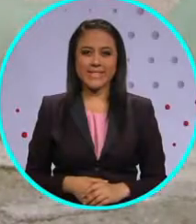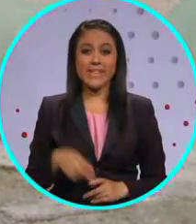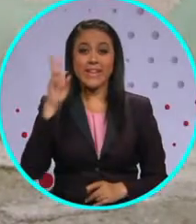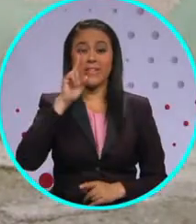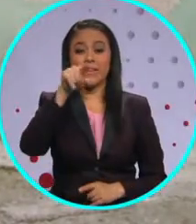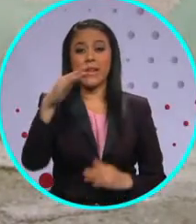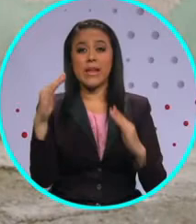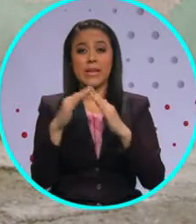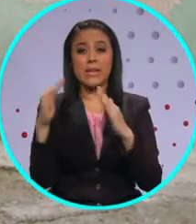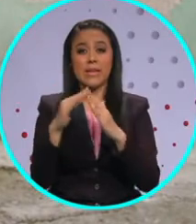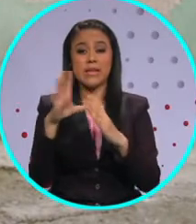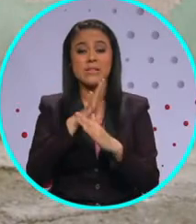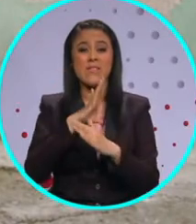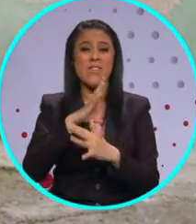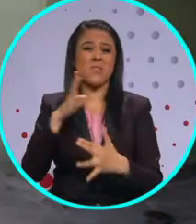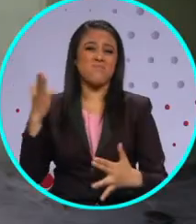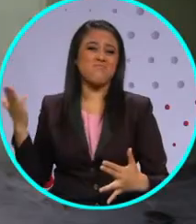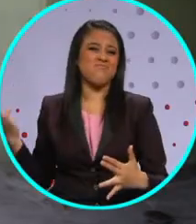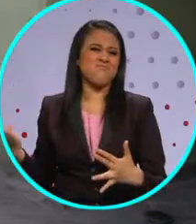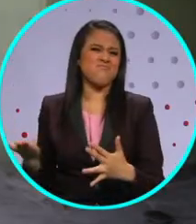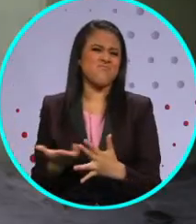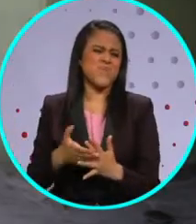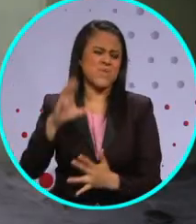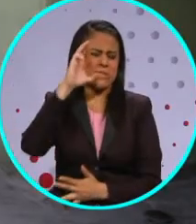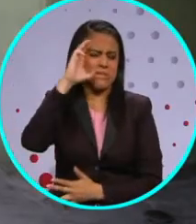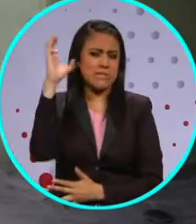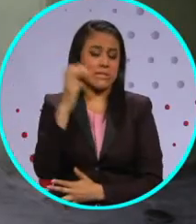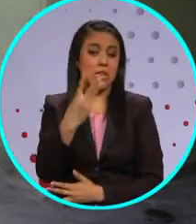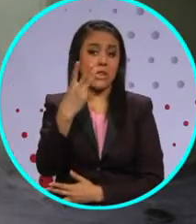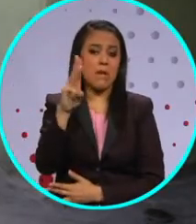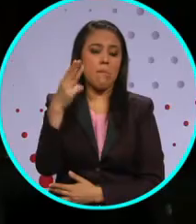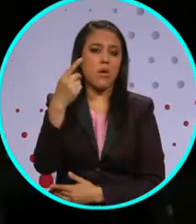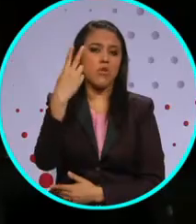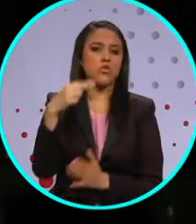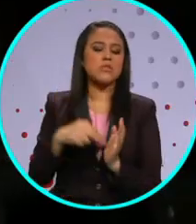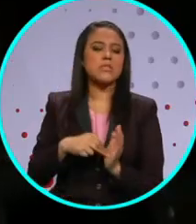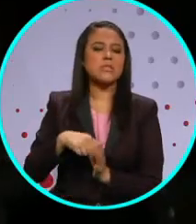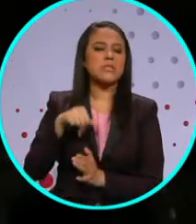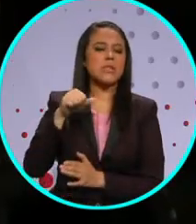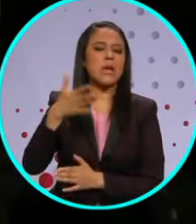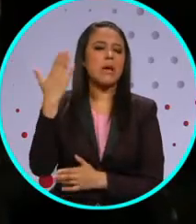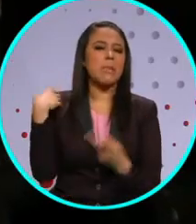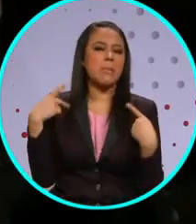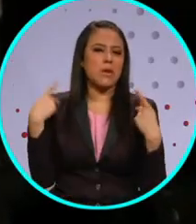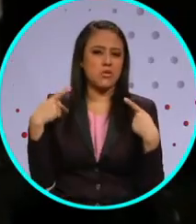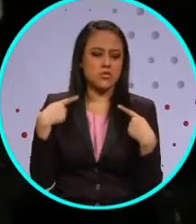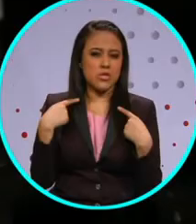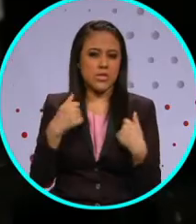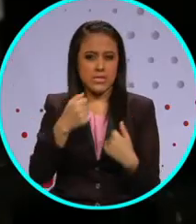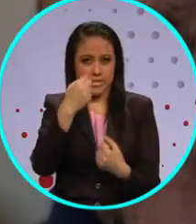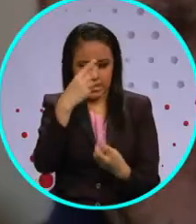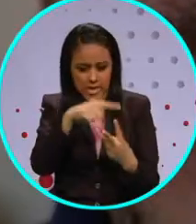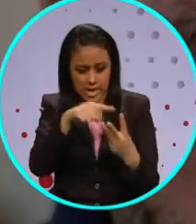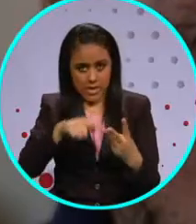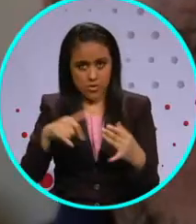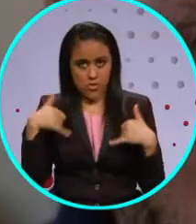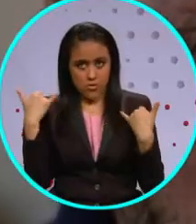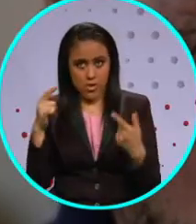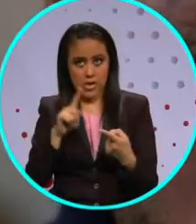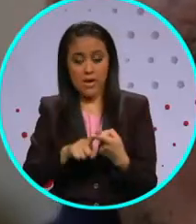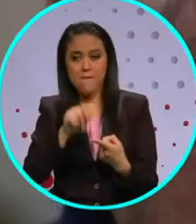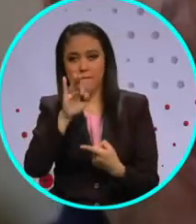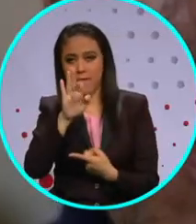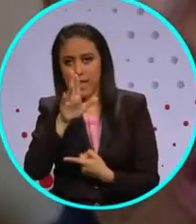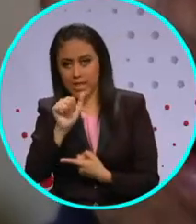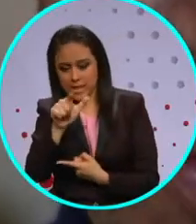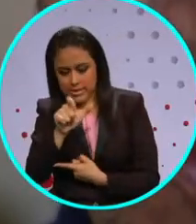Esta es la casa donde se perpetró un espantoso crimen el 3 de mayo del año pasado. Los presuntos asesinos, tres menores de edad. Félix Campos relata que